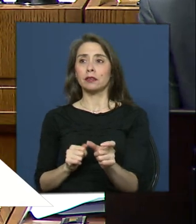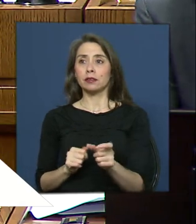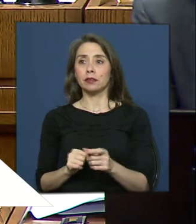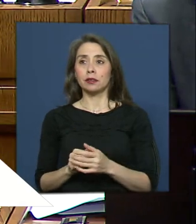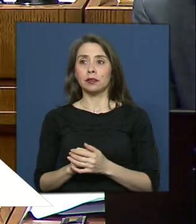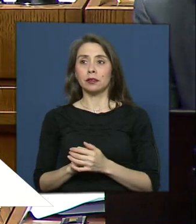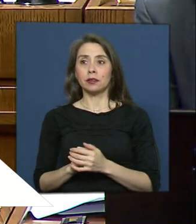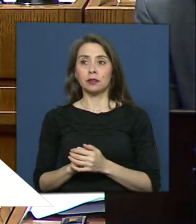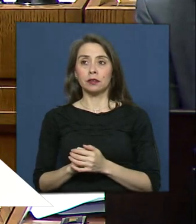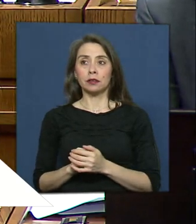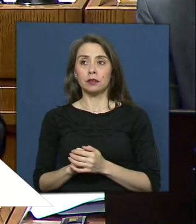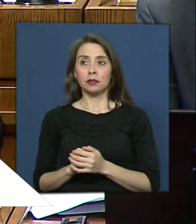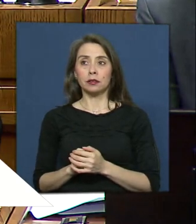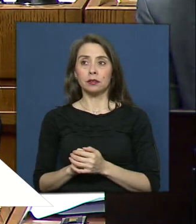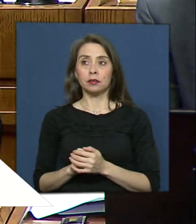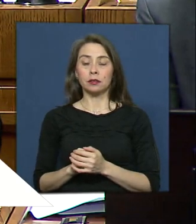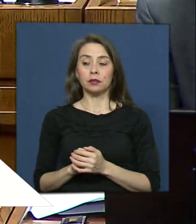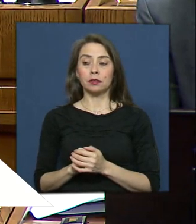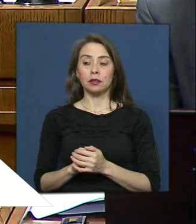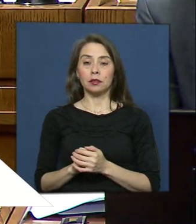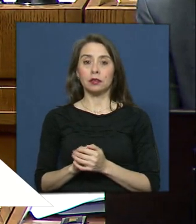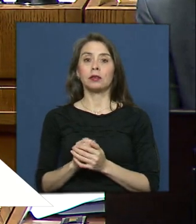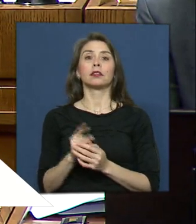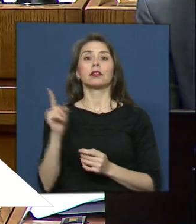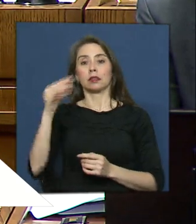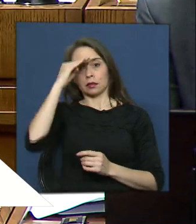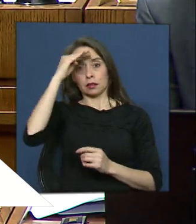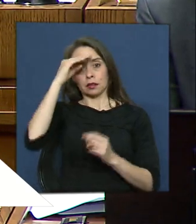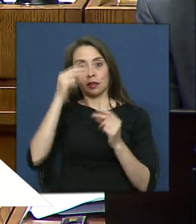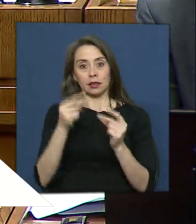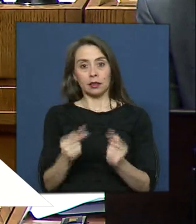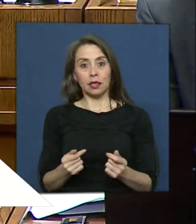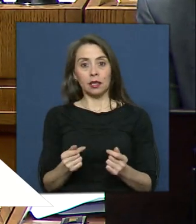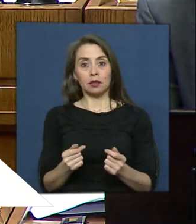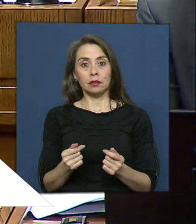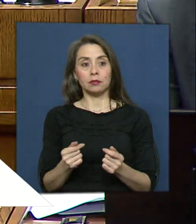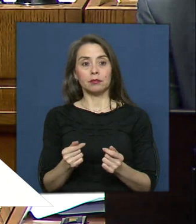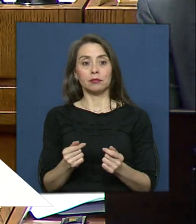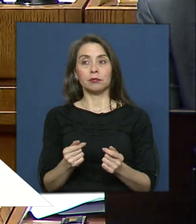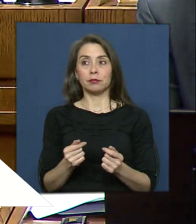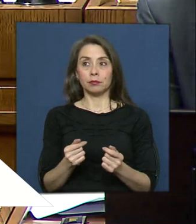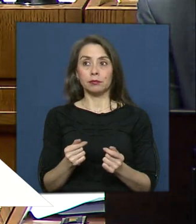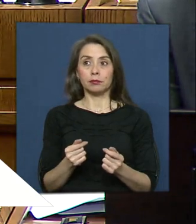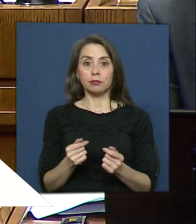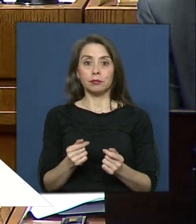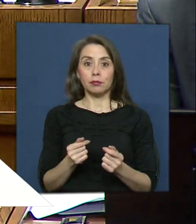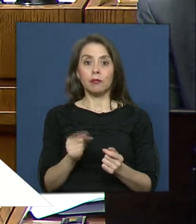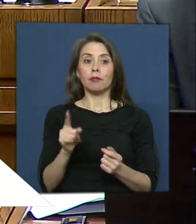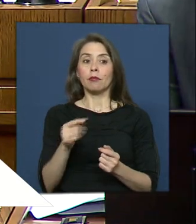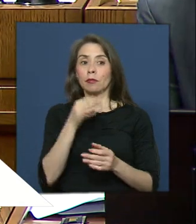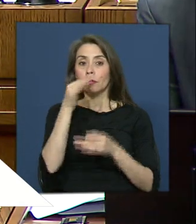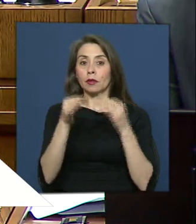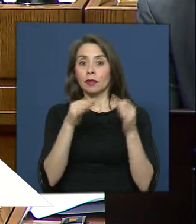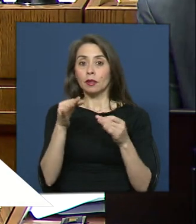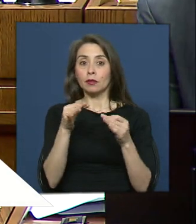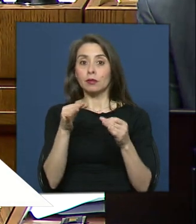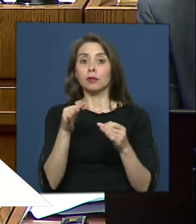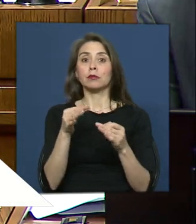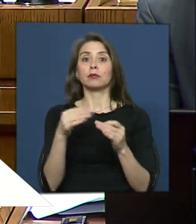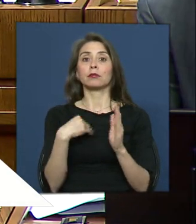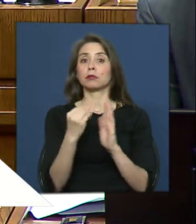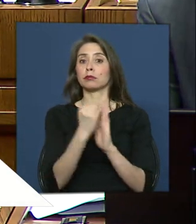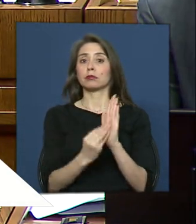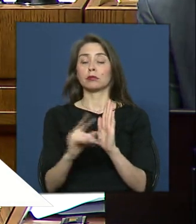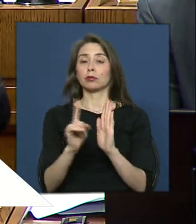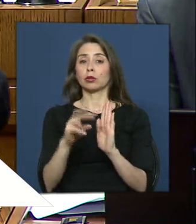esté adecuado, pero no que sea ella la experta en decir cuál es el precio. Y tercera cosa que han comentado varios sostenedores y que no está en este